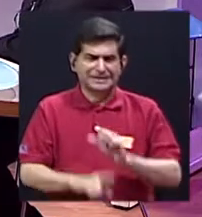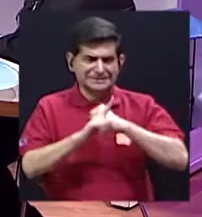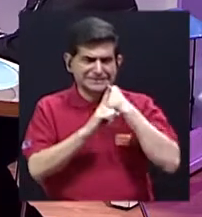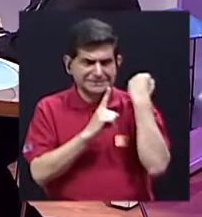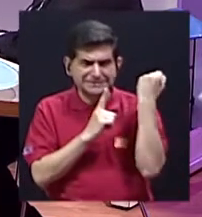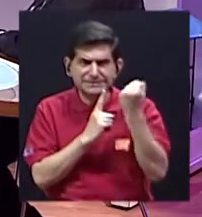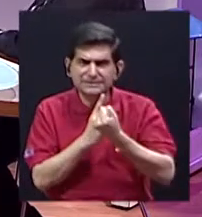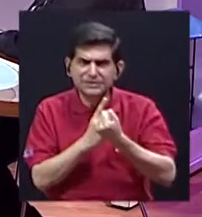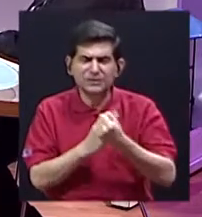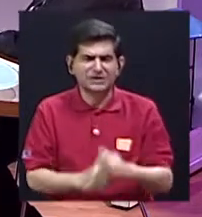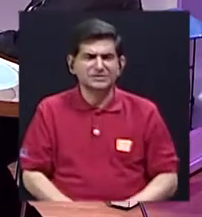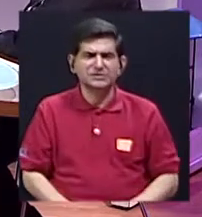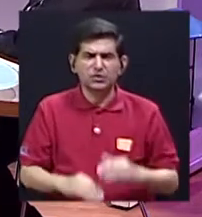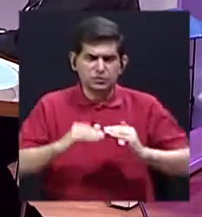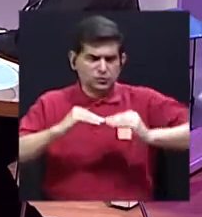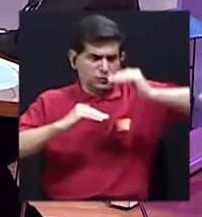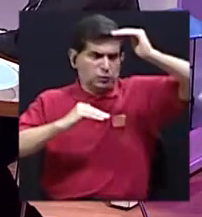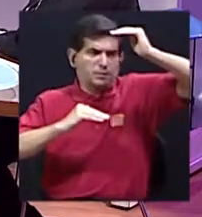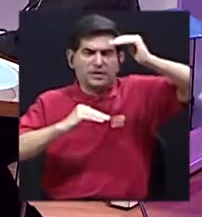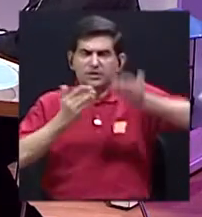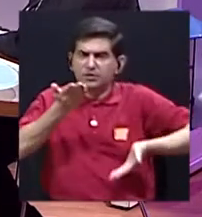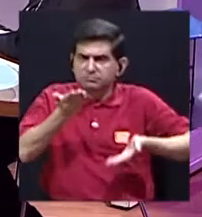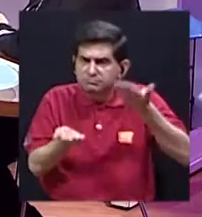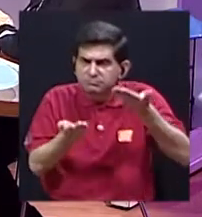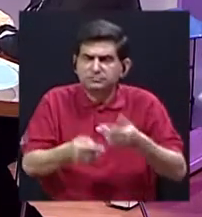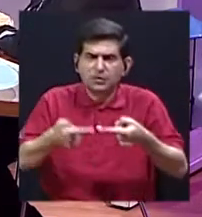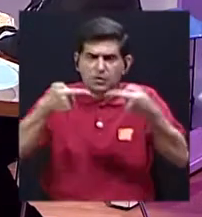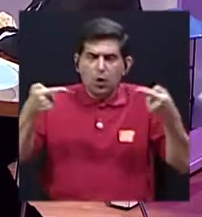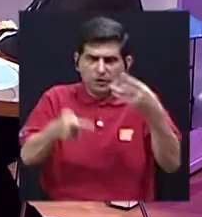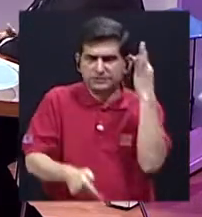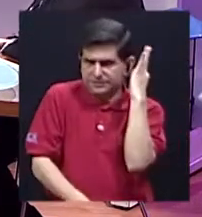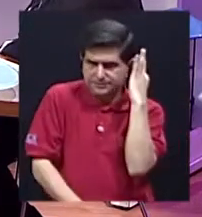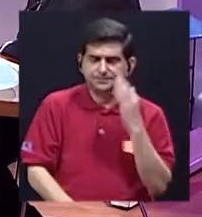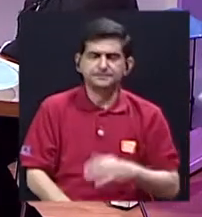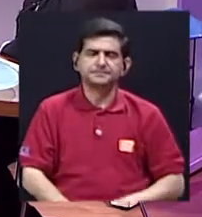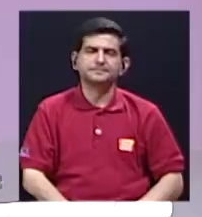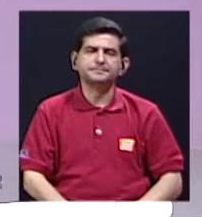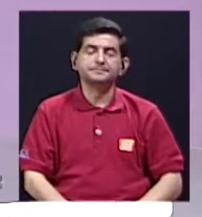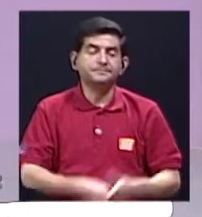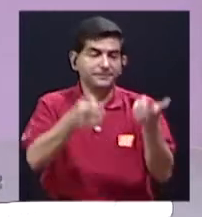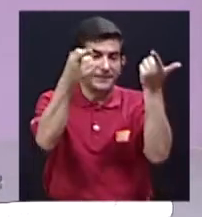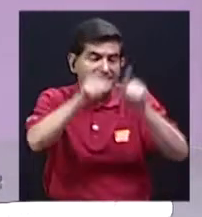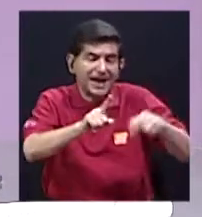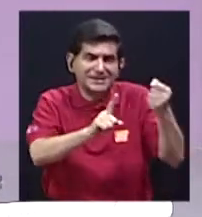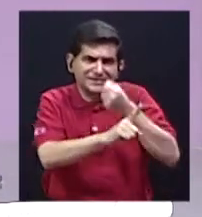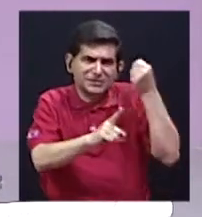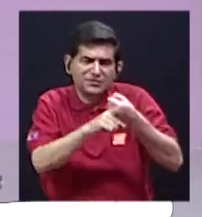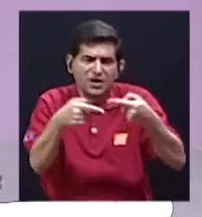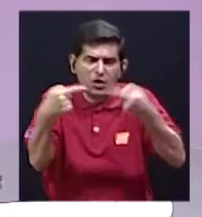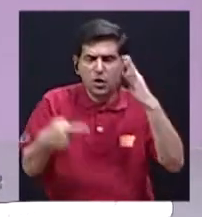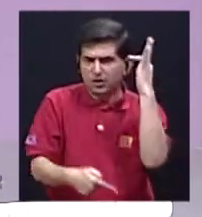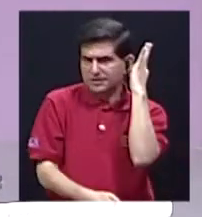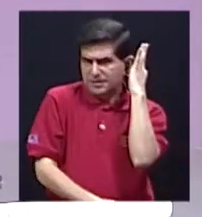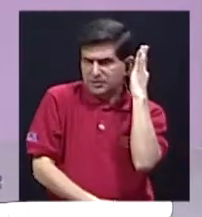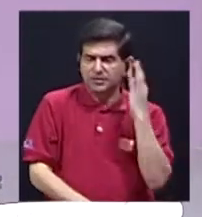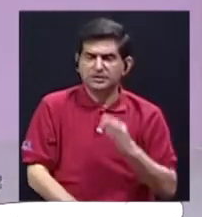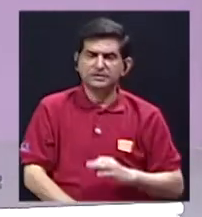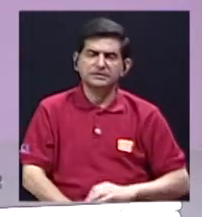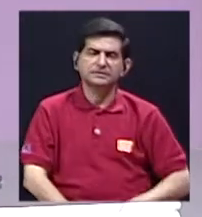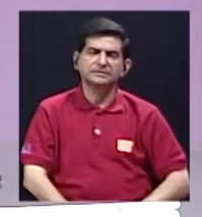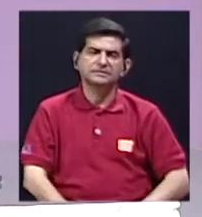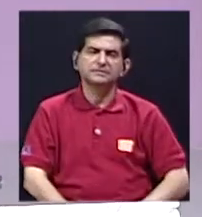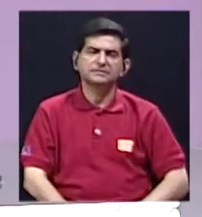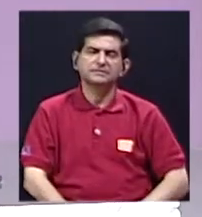marcada tendencia en contra de las mujeres en el caso de violencia contra las mujeres